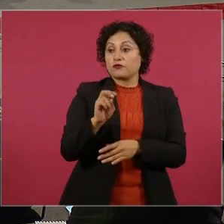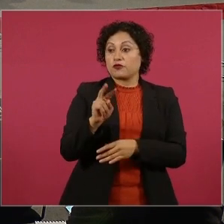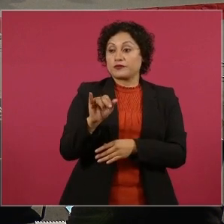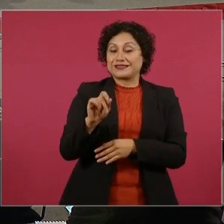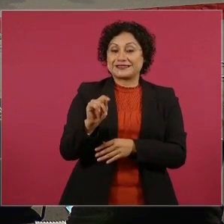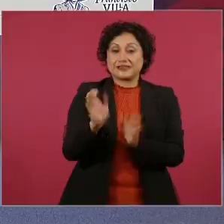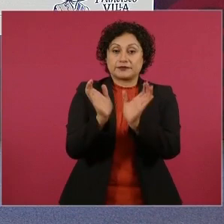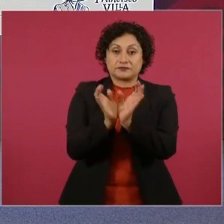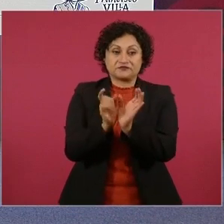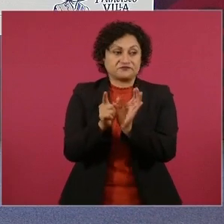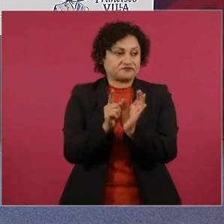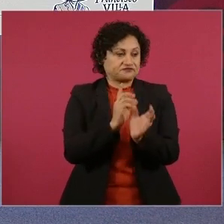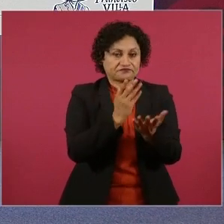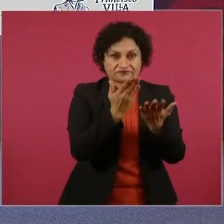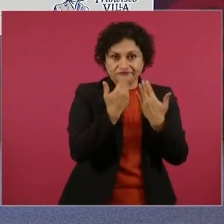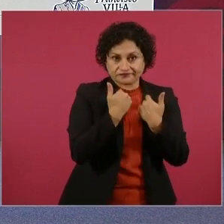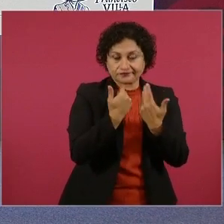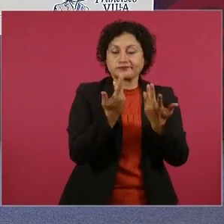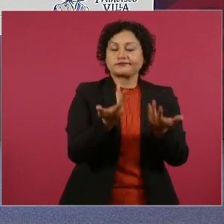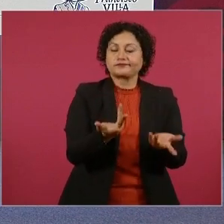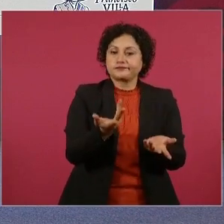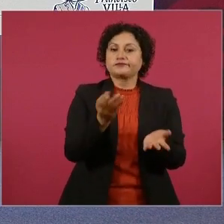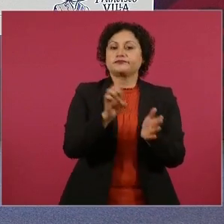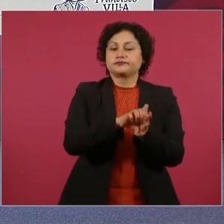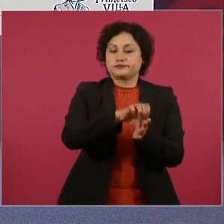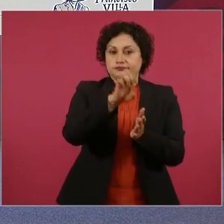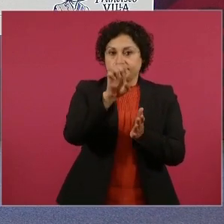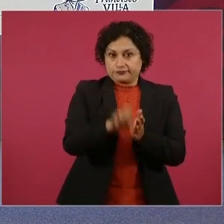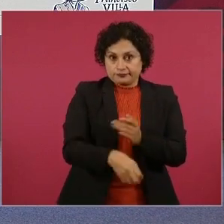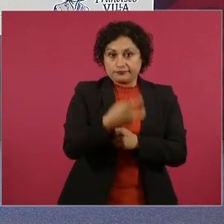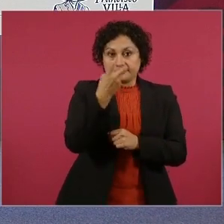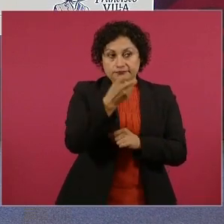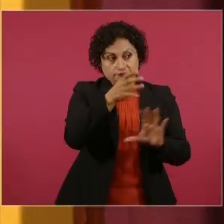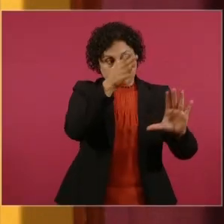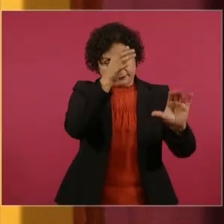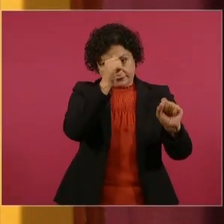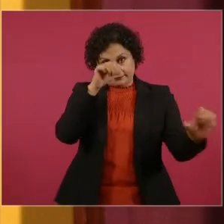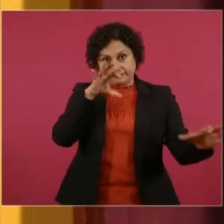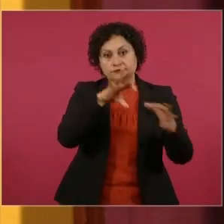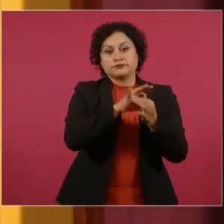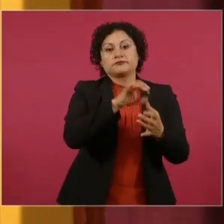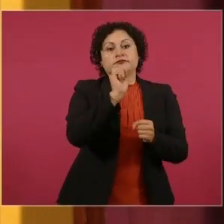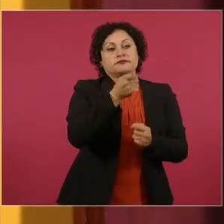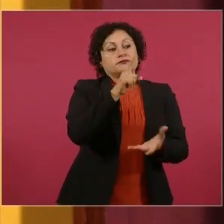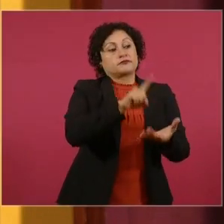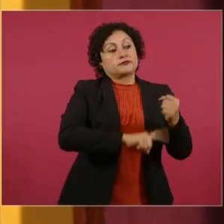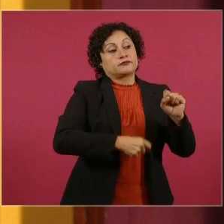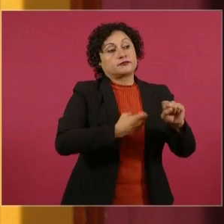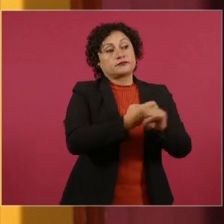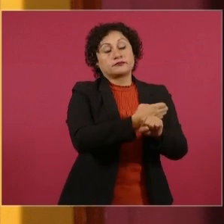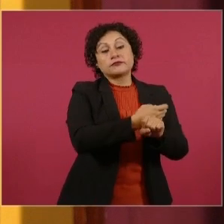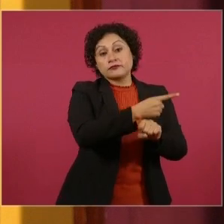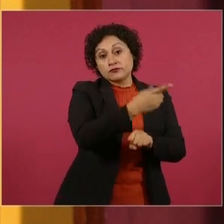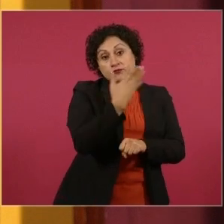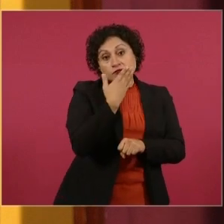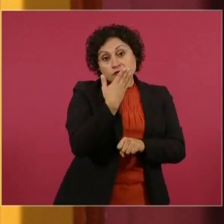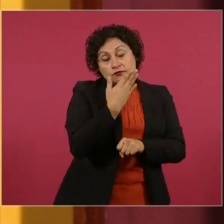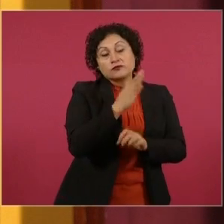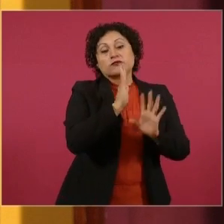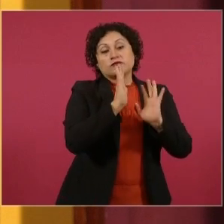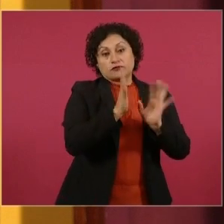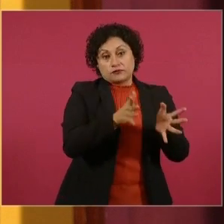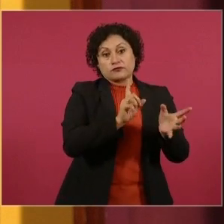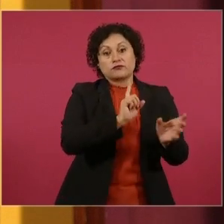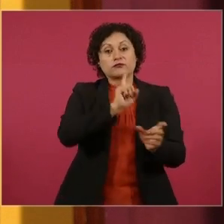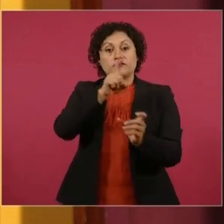este convenio da la posibilidad de que los trabajadores eh del Estado ahora empiecen a a cotizar a fobiste